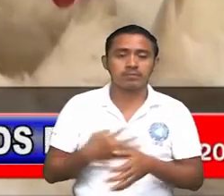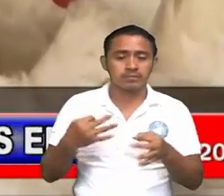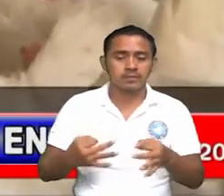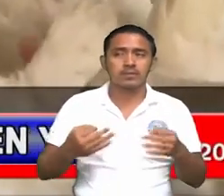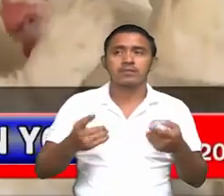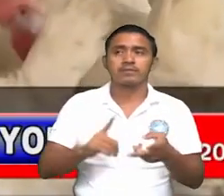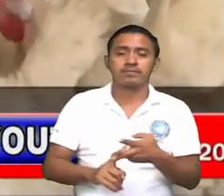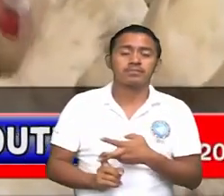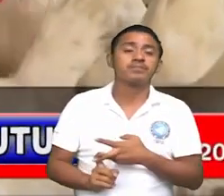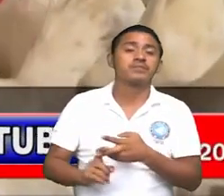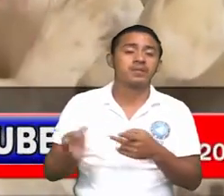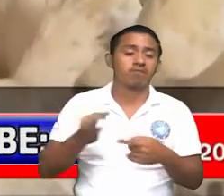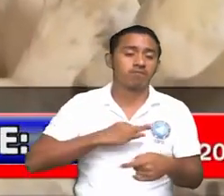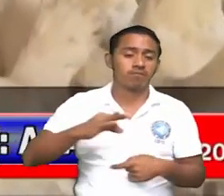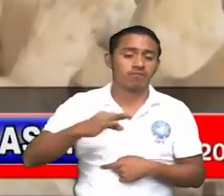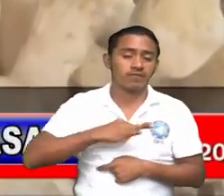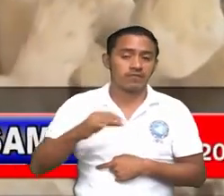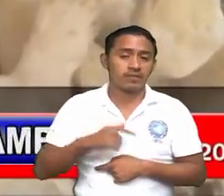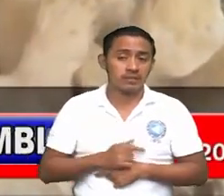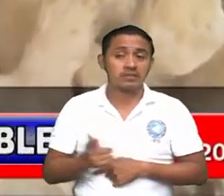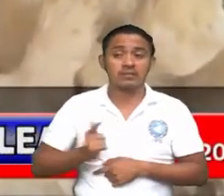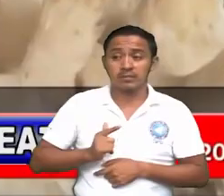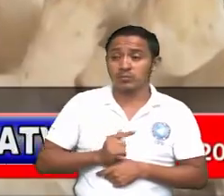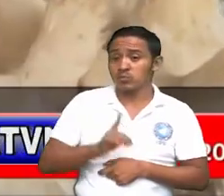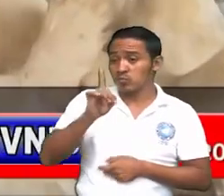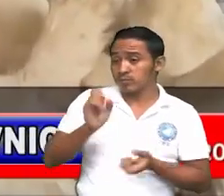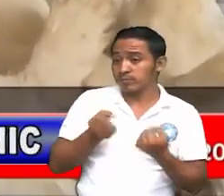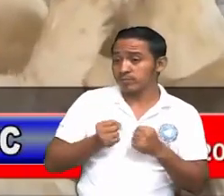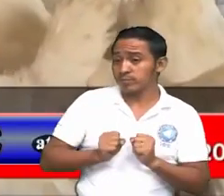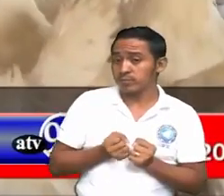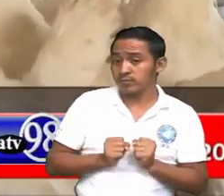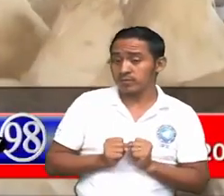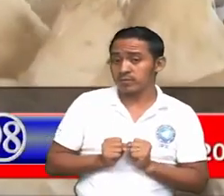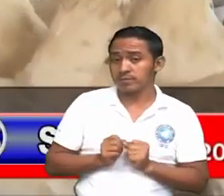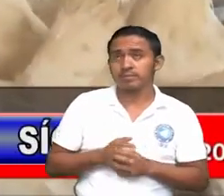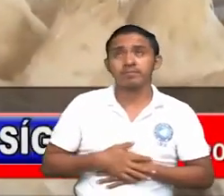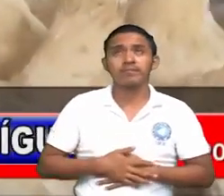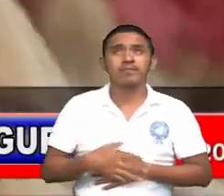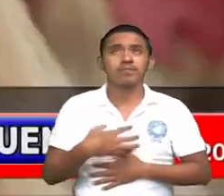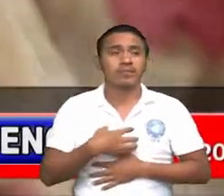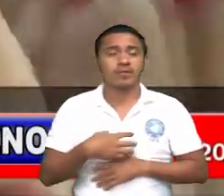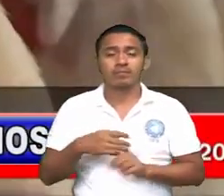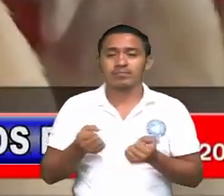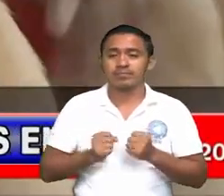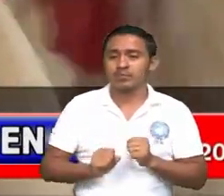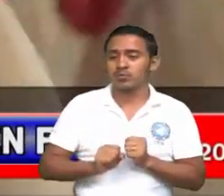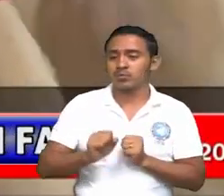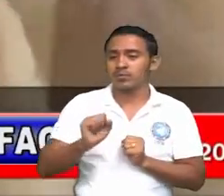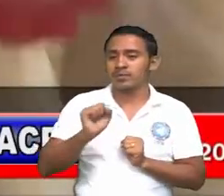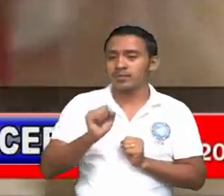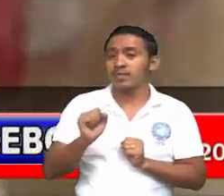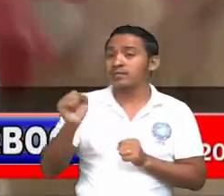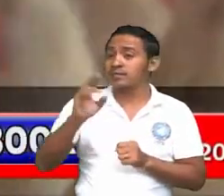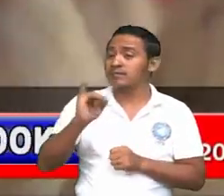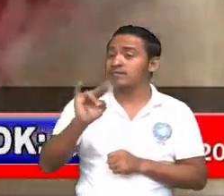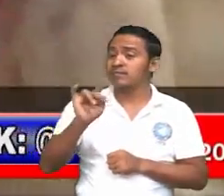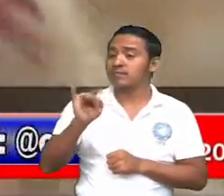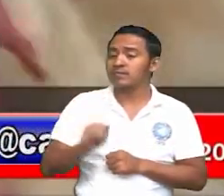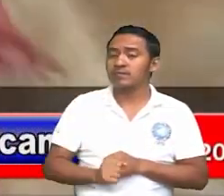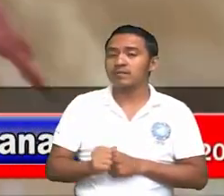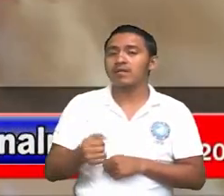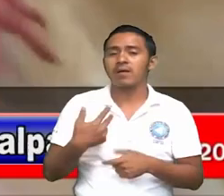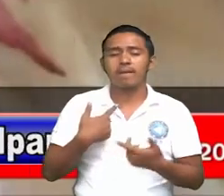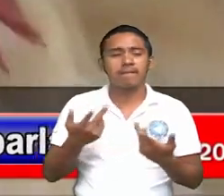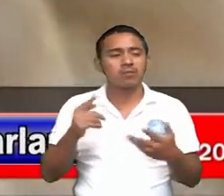cada finca, tenemos nuestra gallinita, ¿verdad? Nuestra gallinita india. Es más, hacíamos